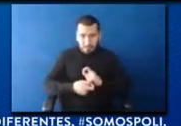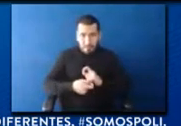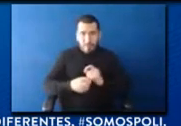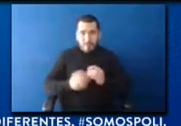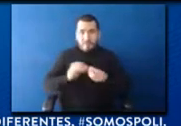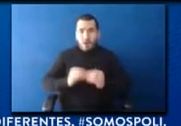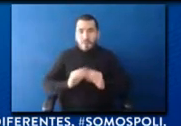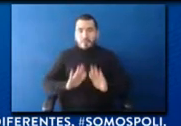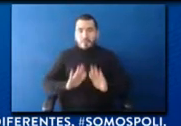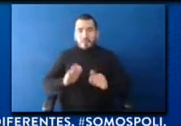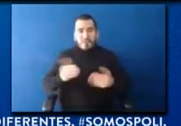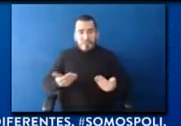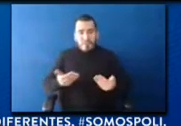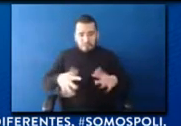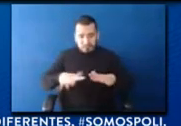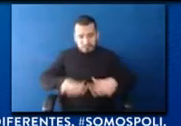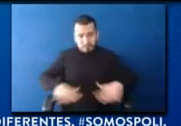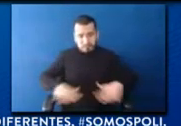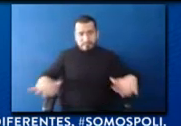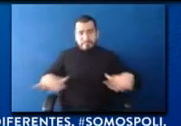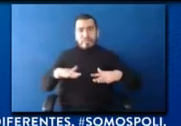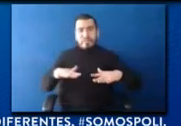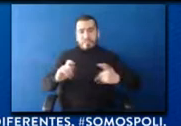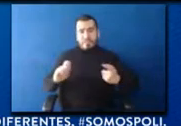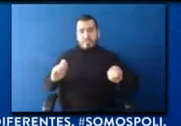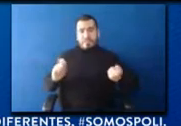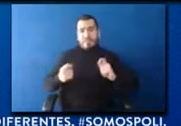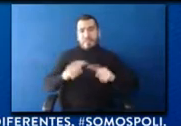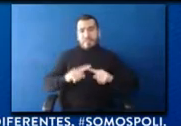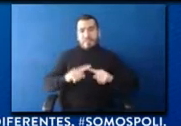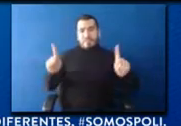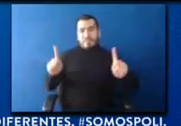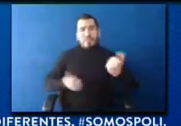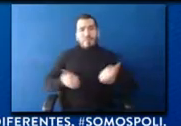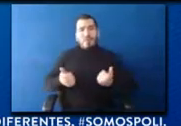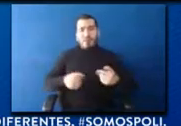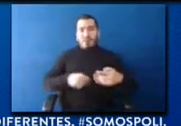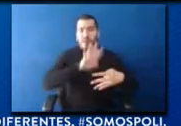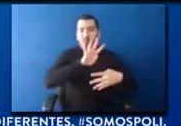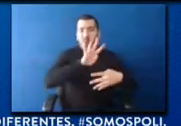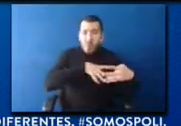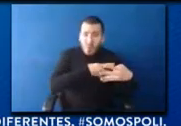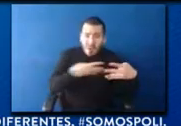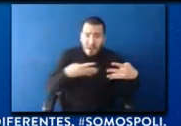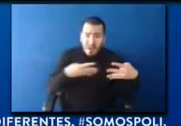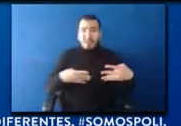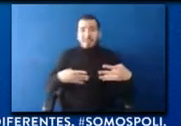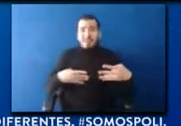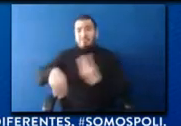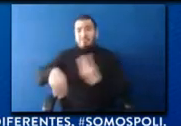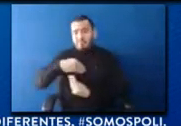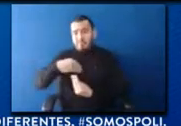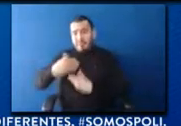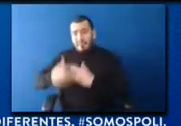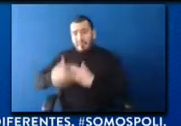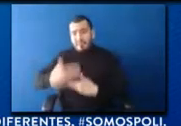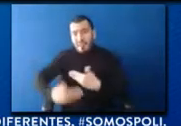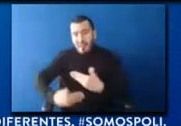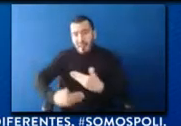entorno totalmente diferenciado. No solamente trámites, no solamente horarios, es productos y es